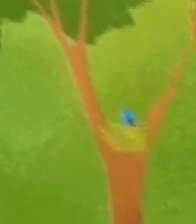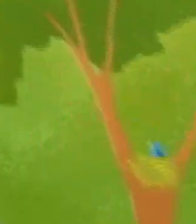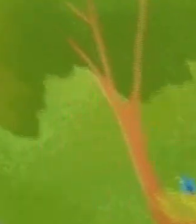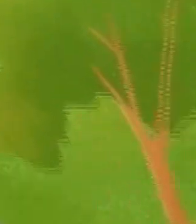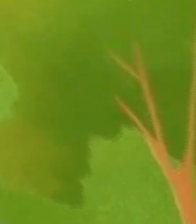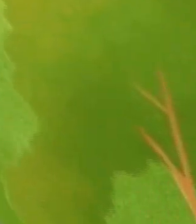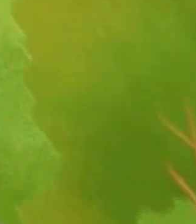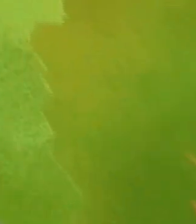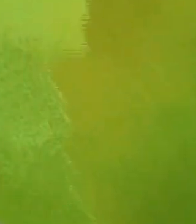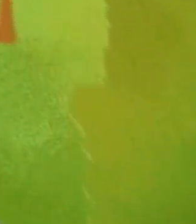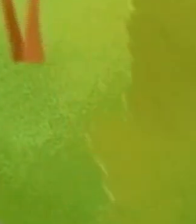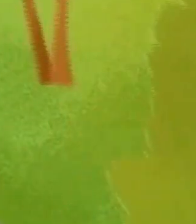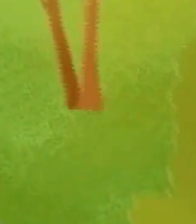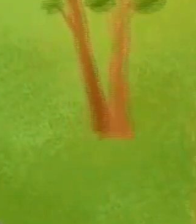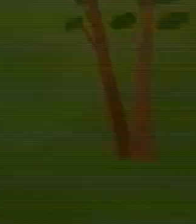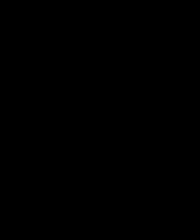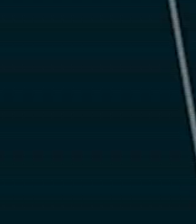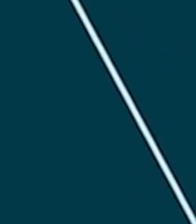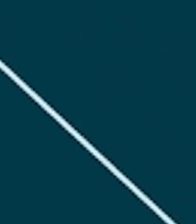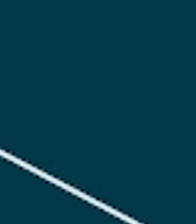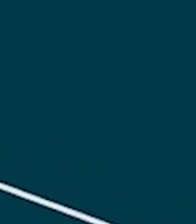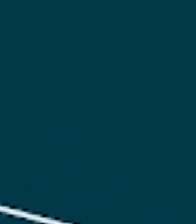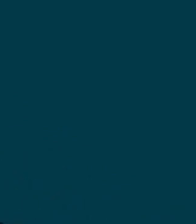profesional. PANI y Gobierno de la República.